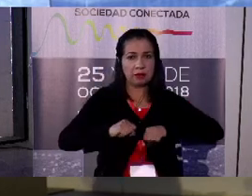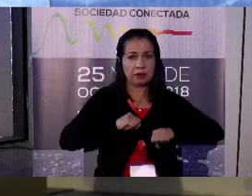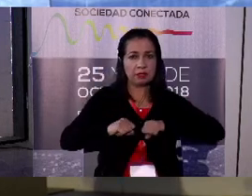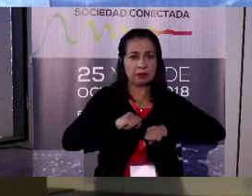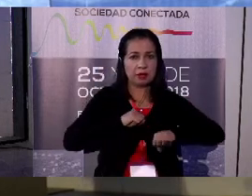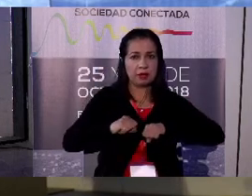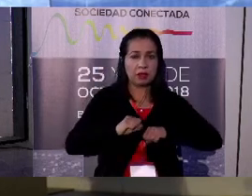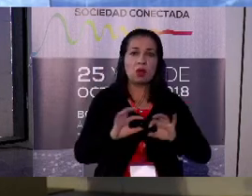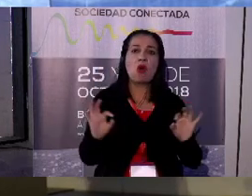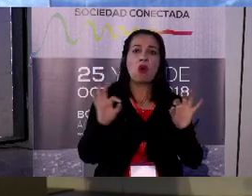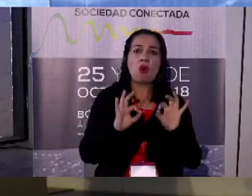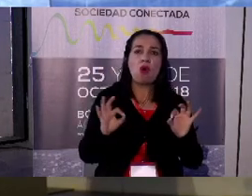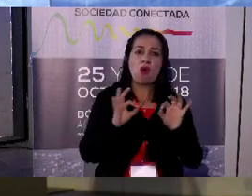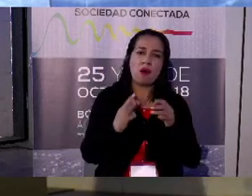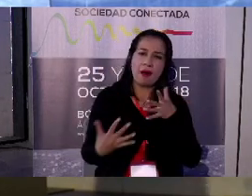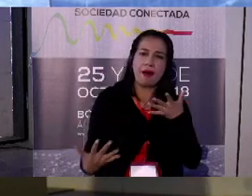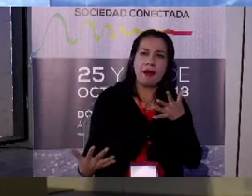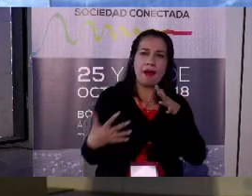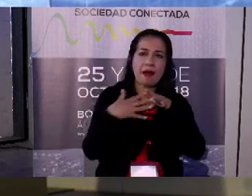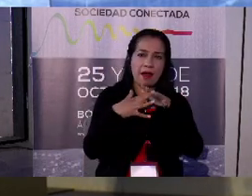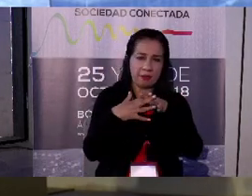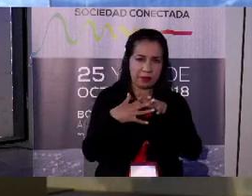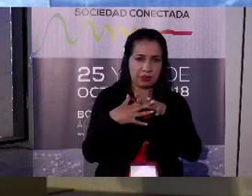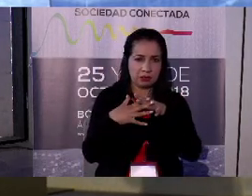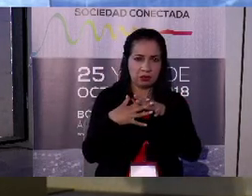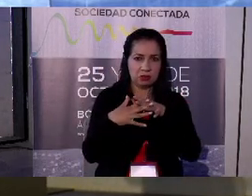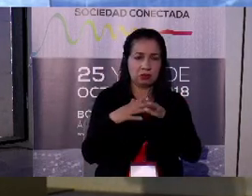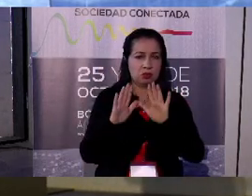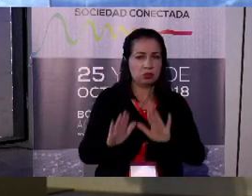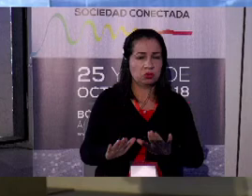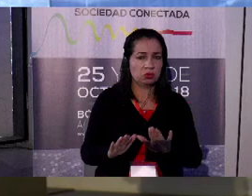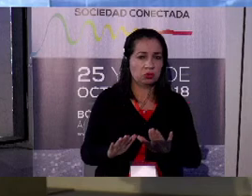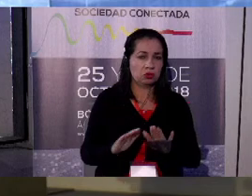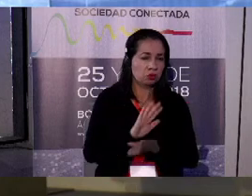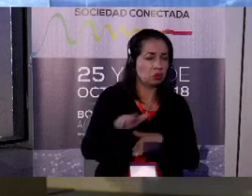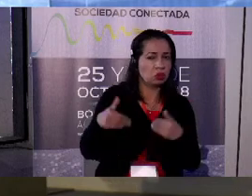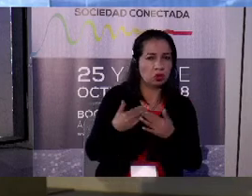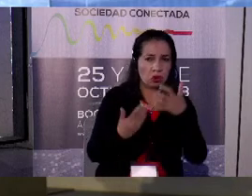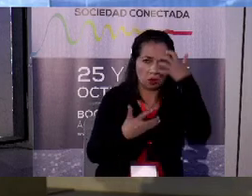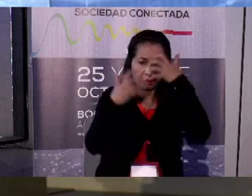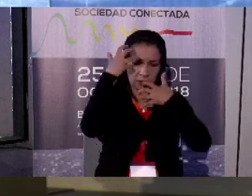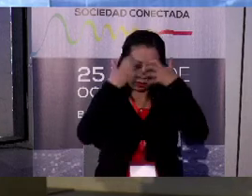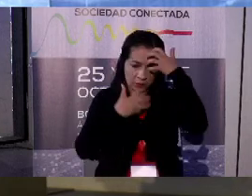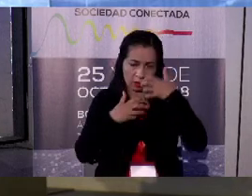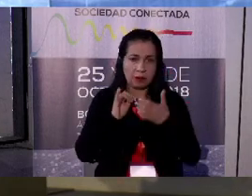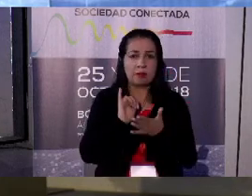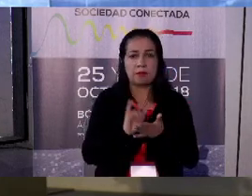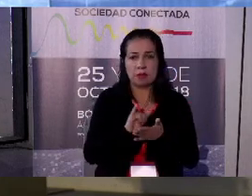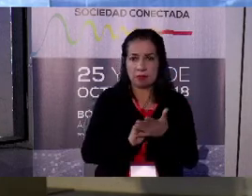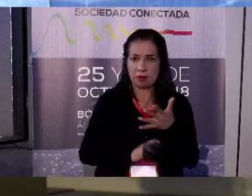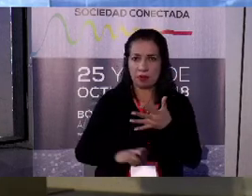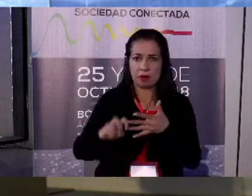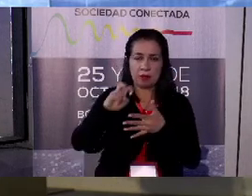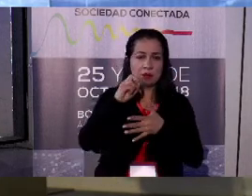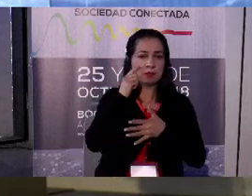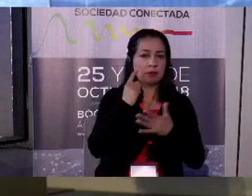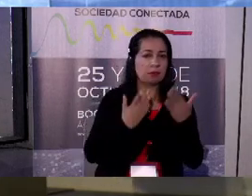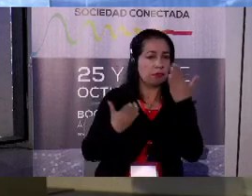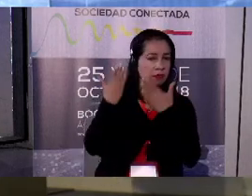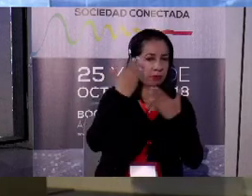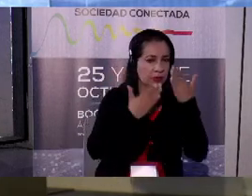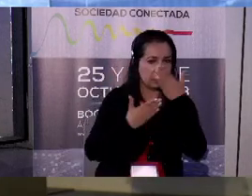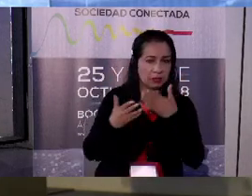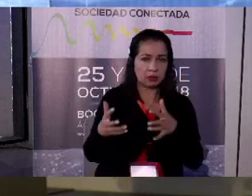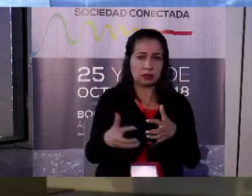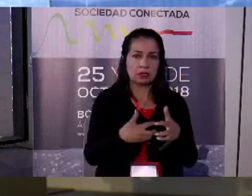o adaptación todo puede ser evaluado aquí a este nivel a nivel de simulación de